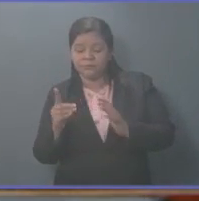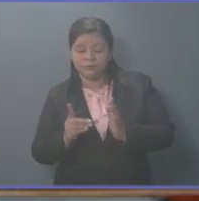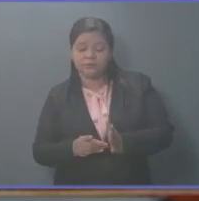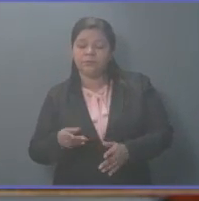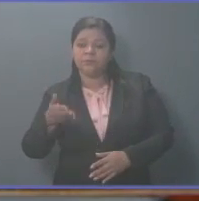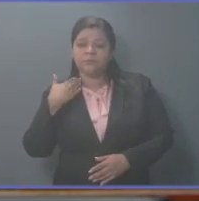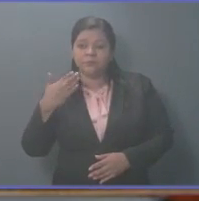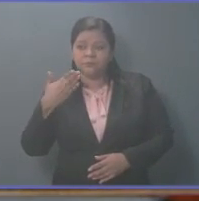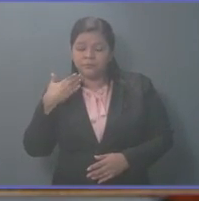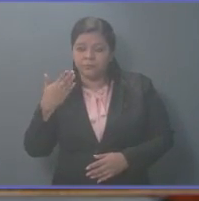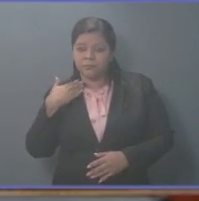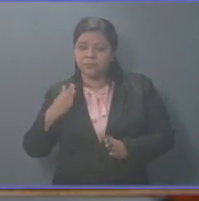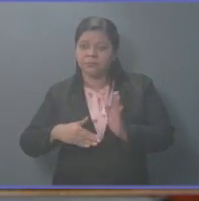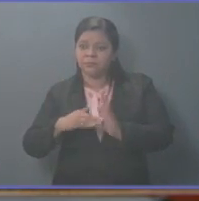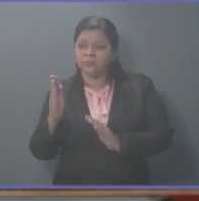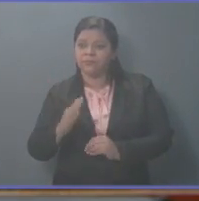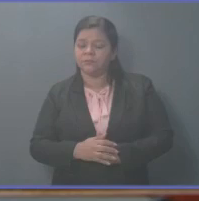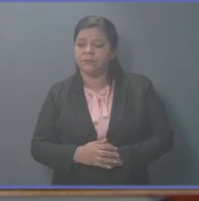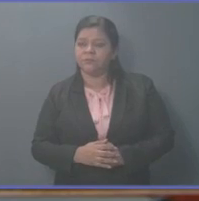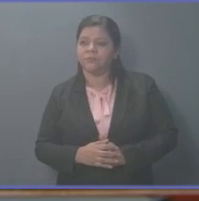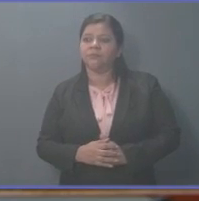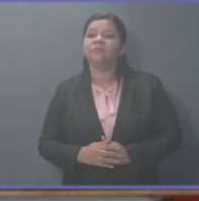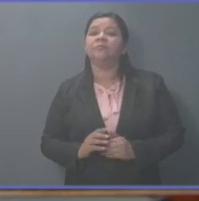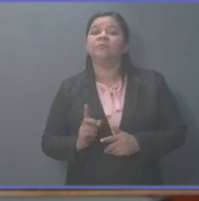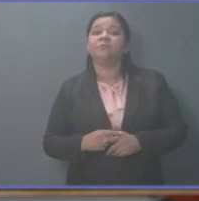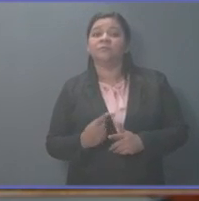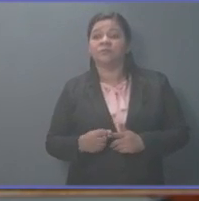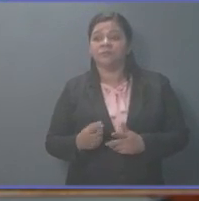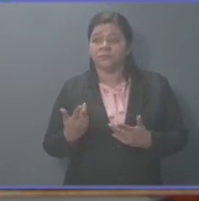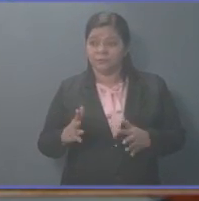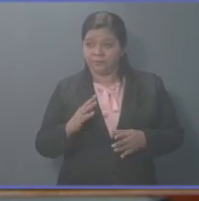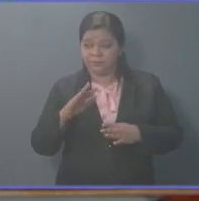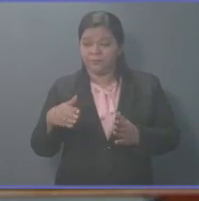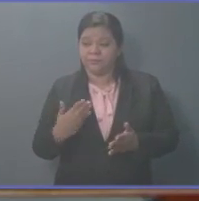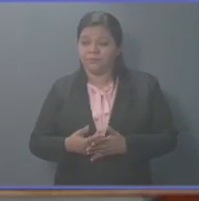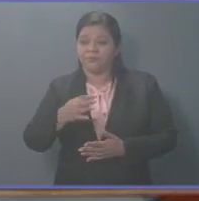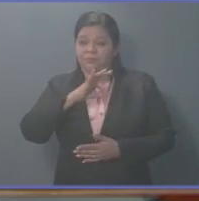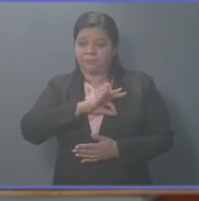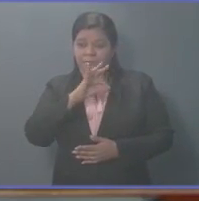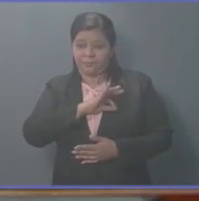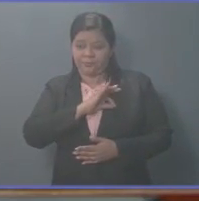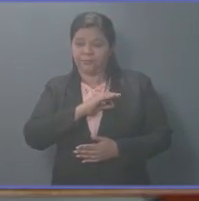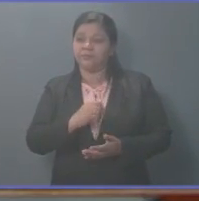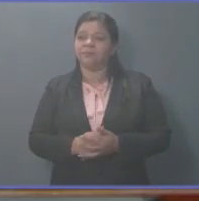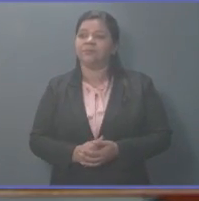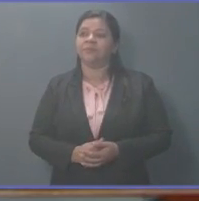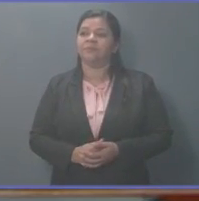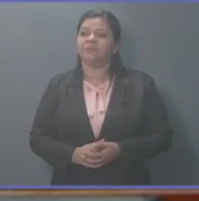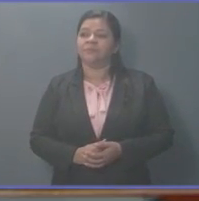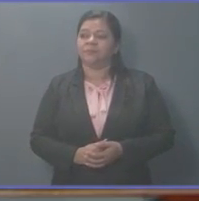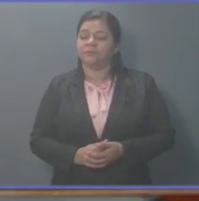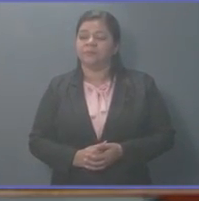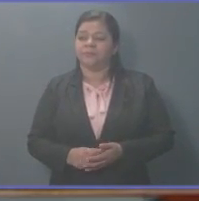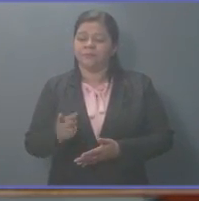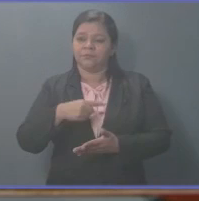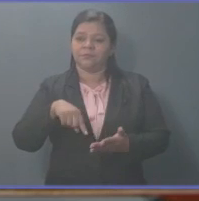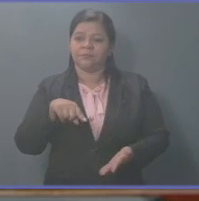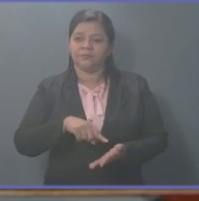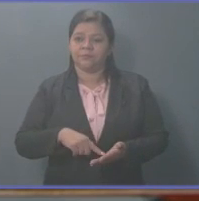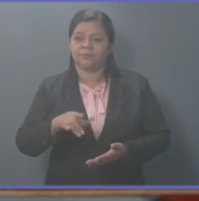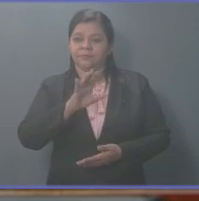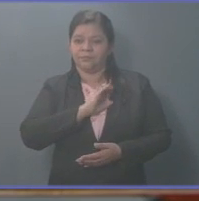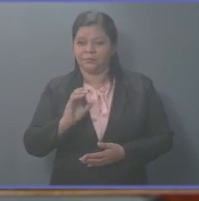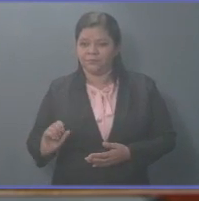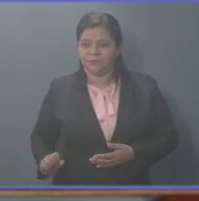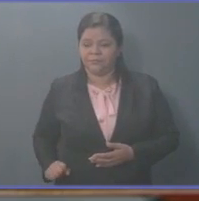San Miguel, nos complace esta tarde emitir nuestro voto favorable para declarar capital de la República por